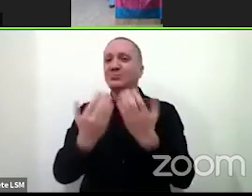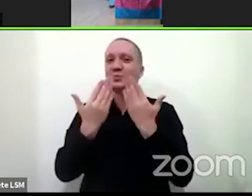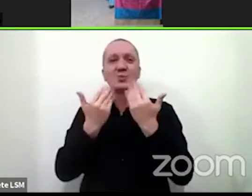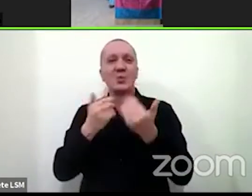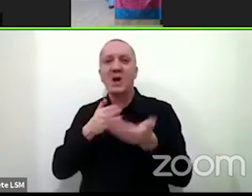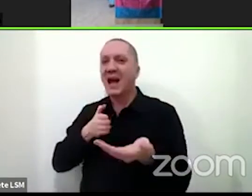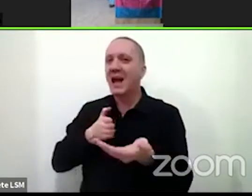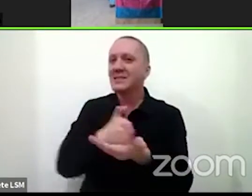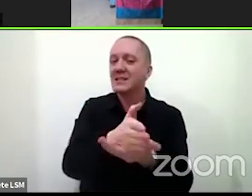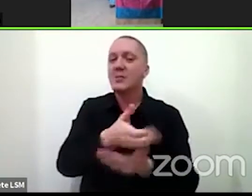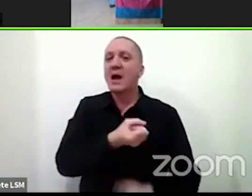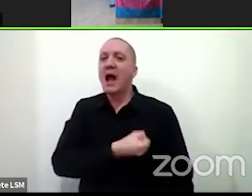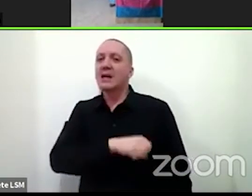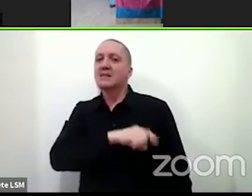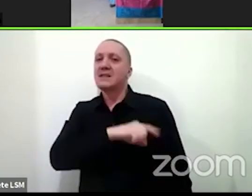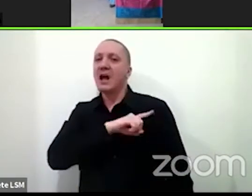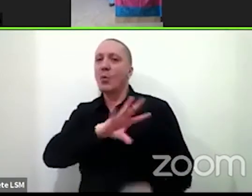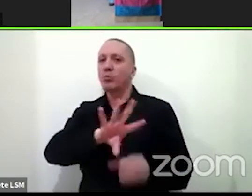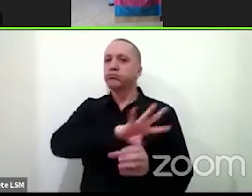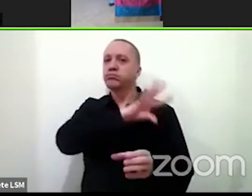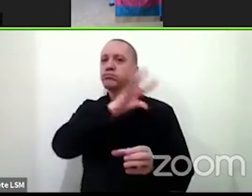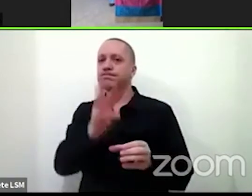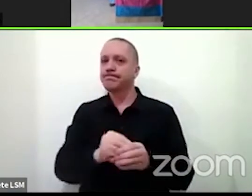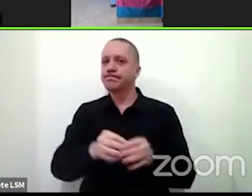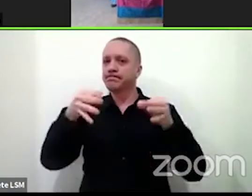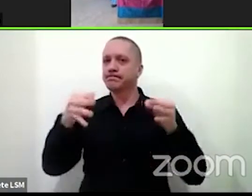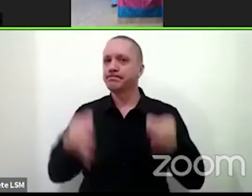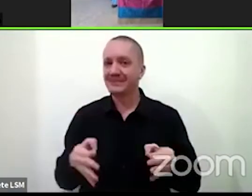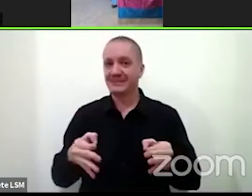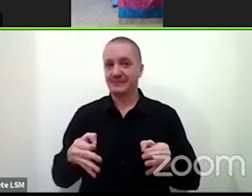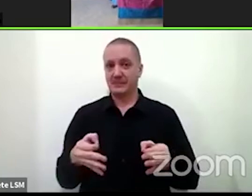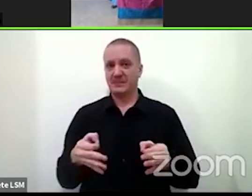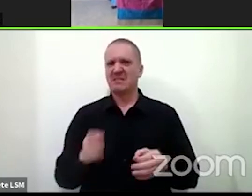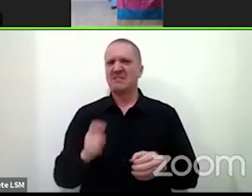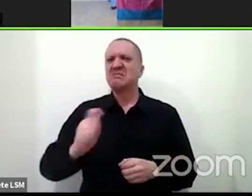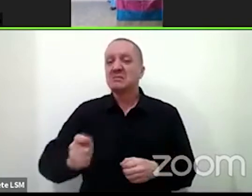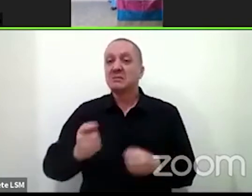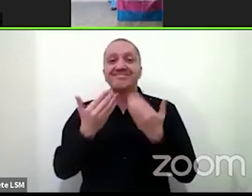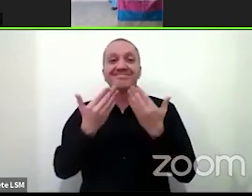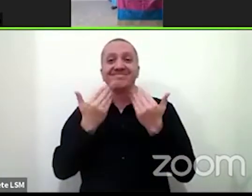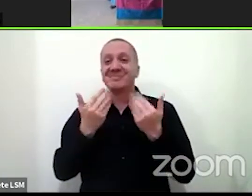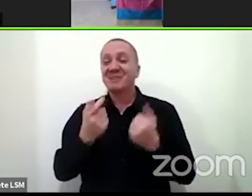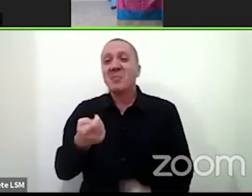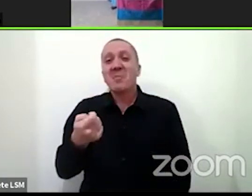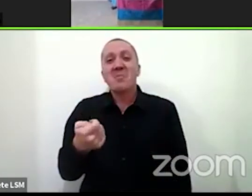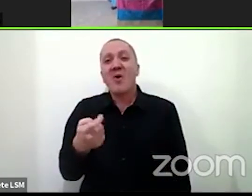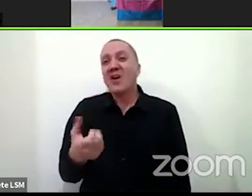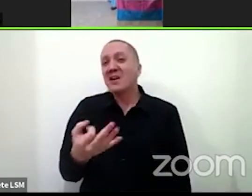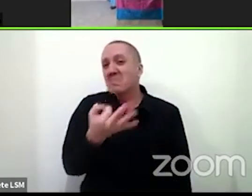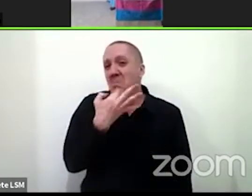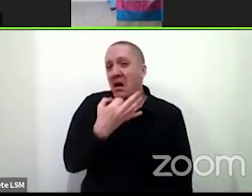integral. Esto incluye el poco abastecimiento de provisiones médicas